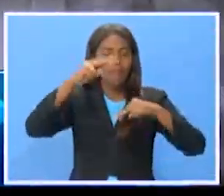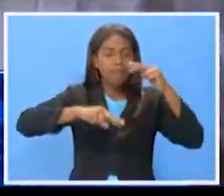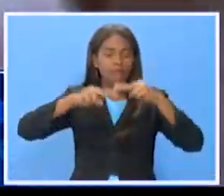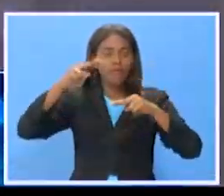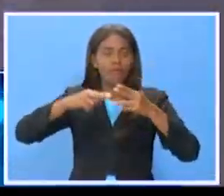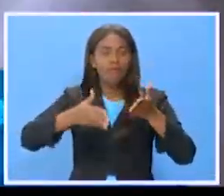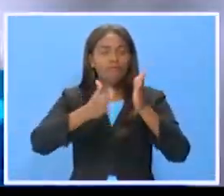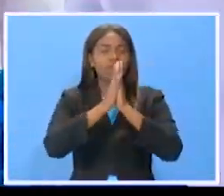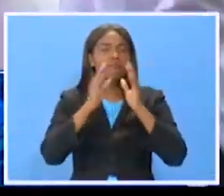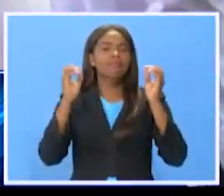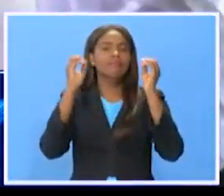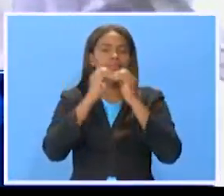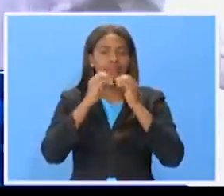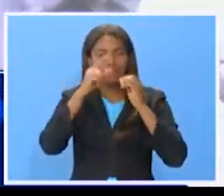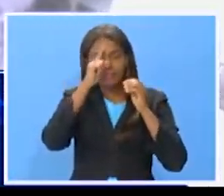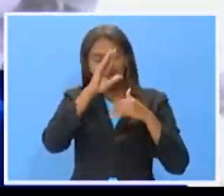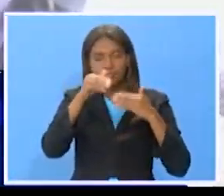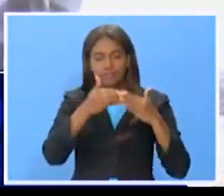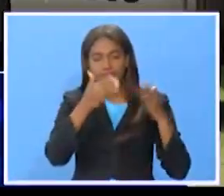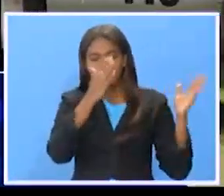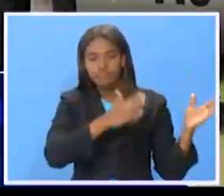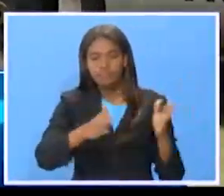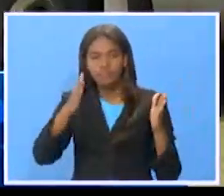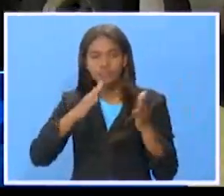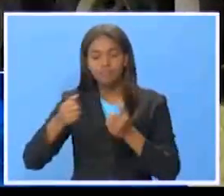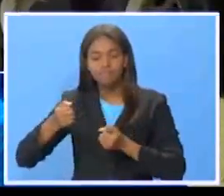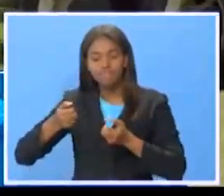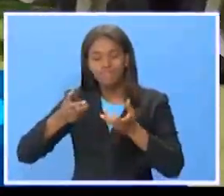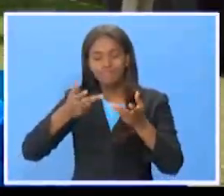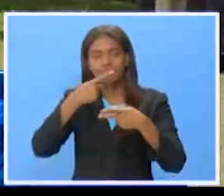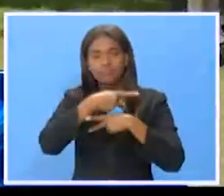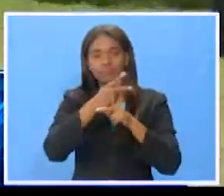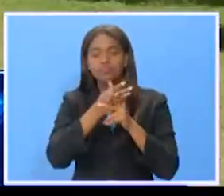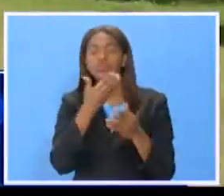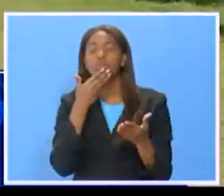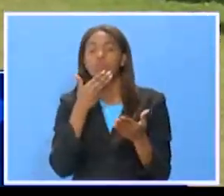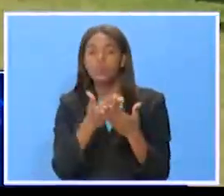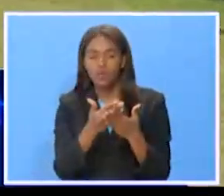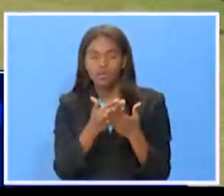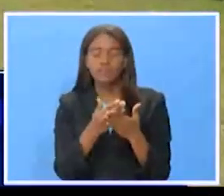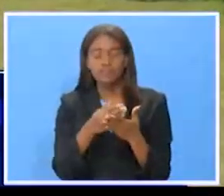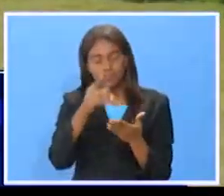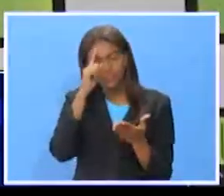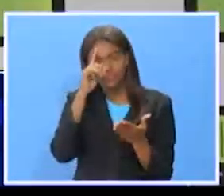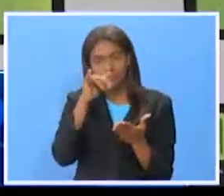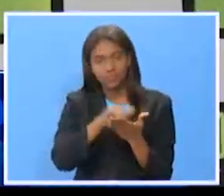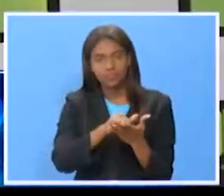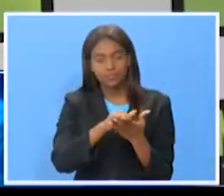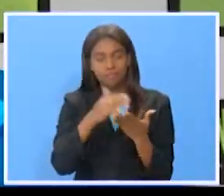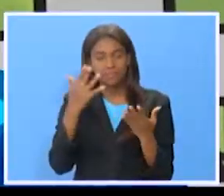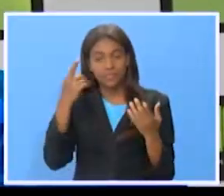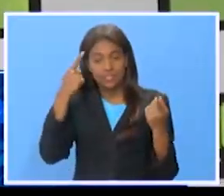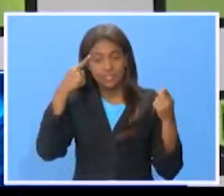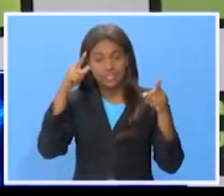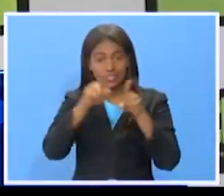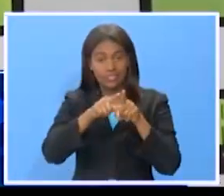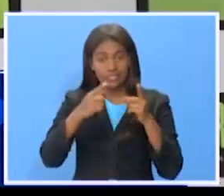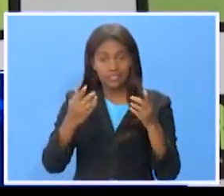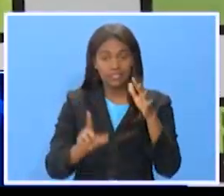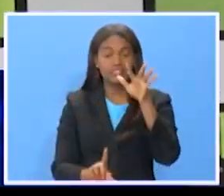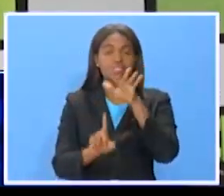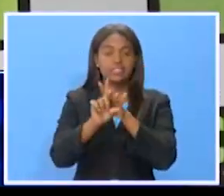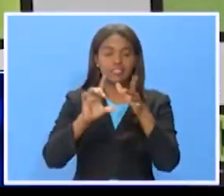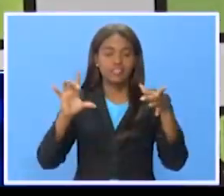la tecnificación de los procesos y el suministro de productos de calidad superior, por lo que Concresur nace de